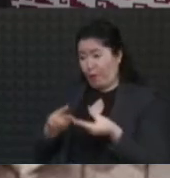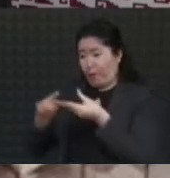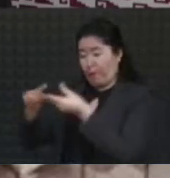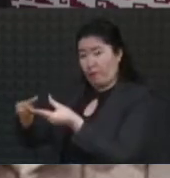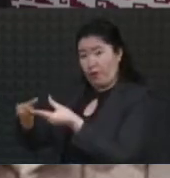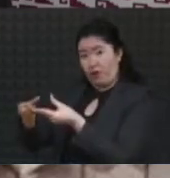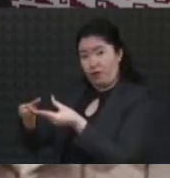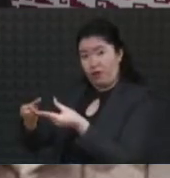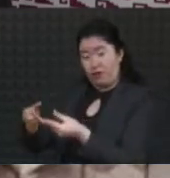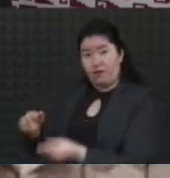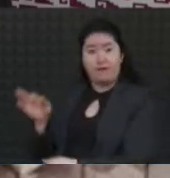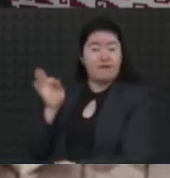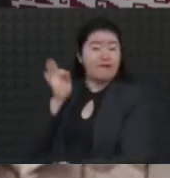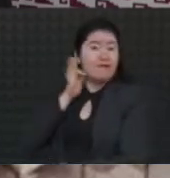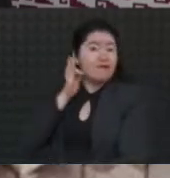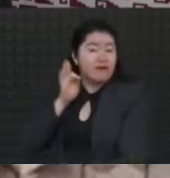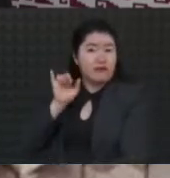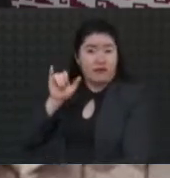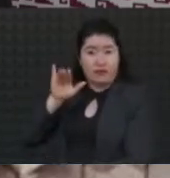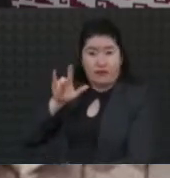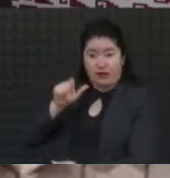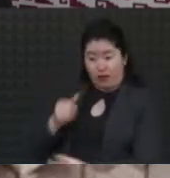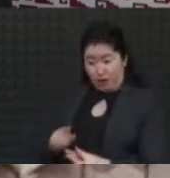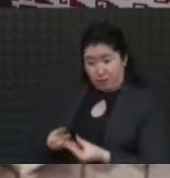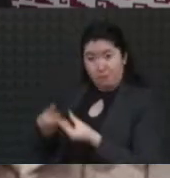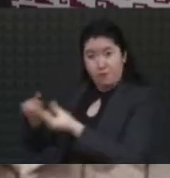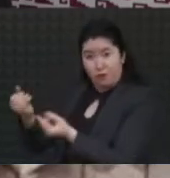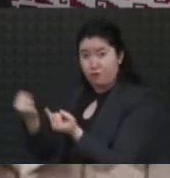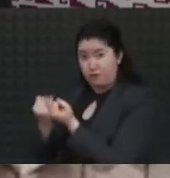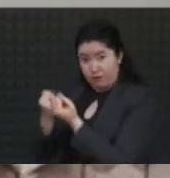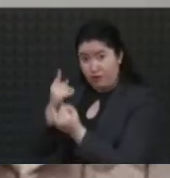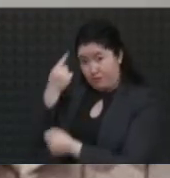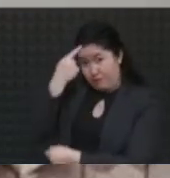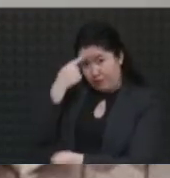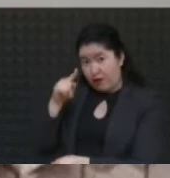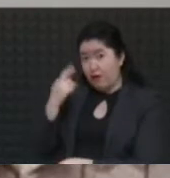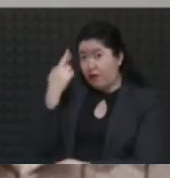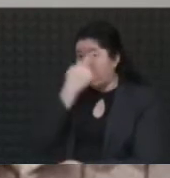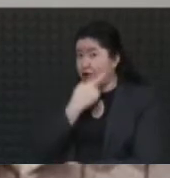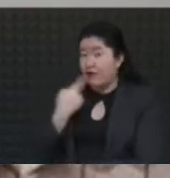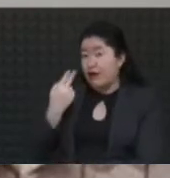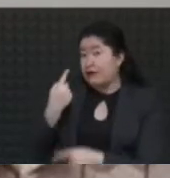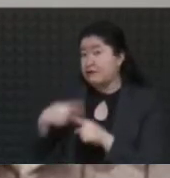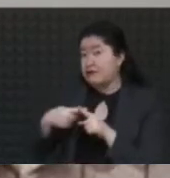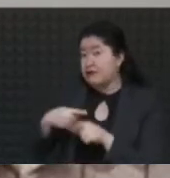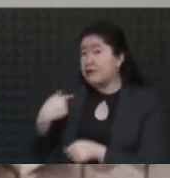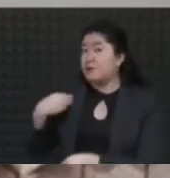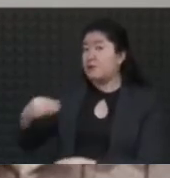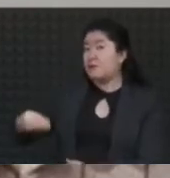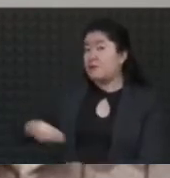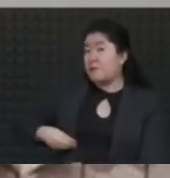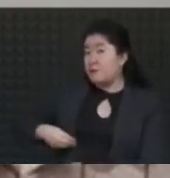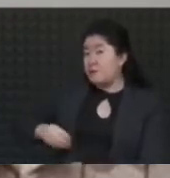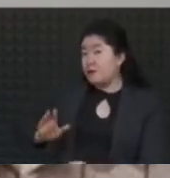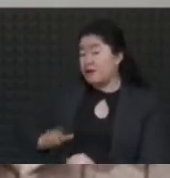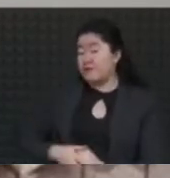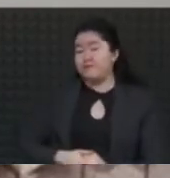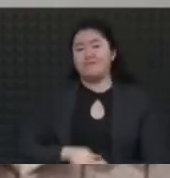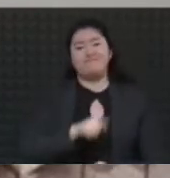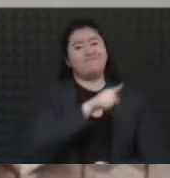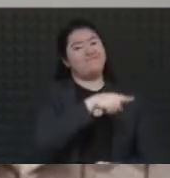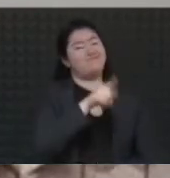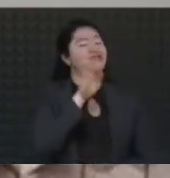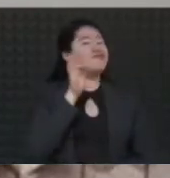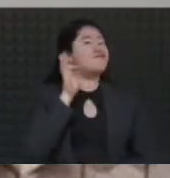en torno a las causas y eventuales responsables del accidente, ¿verdad? Ellos tienen que solicitarlo,